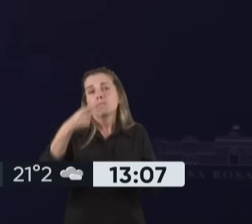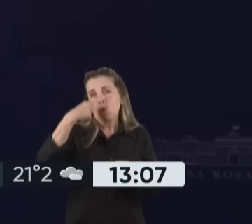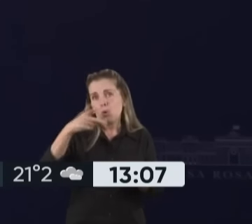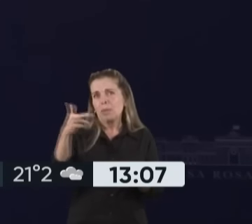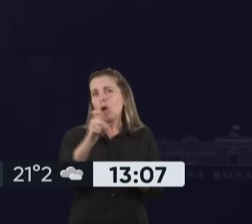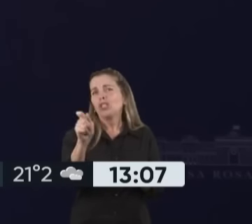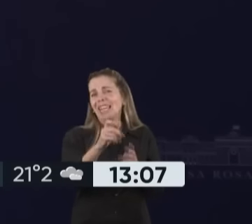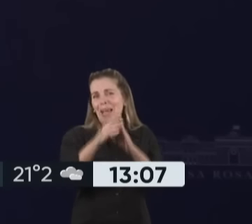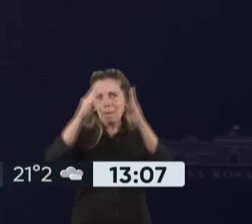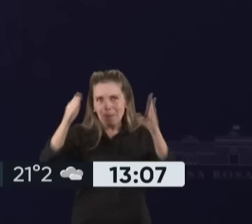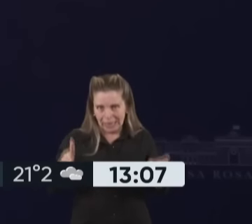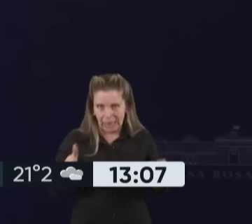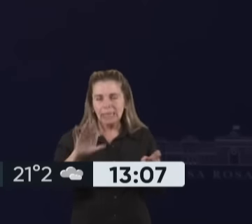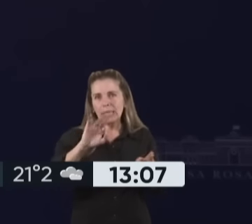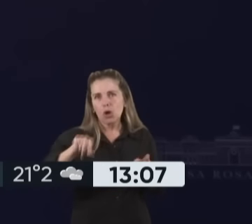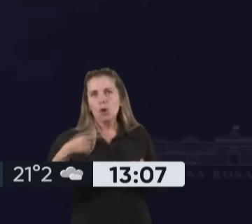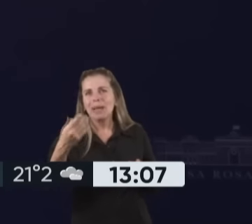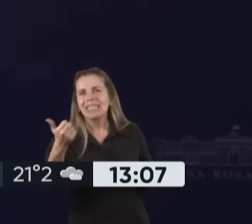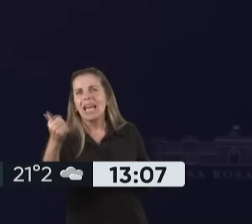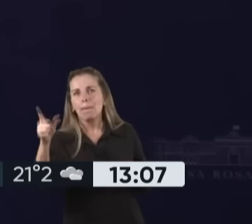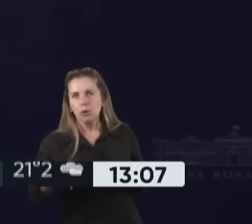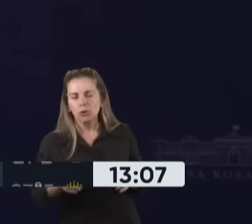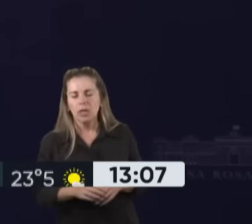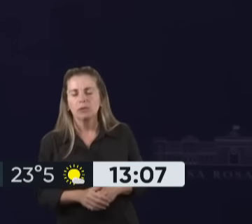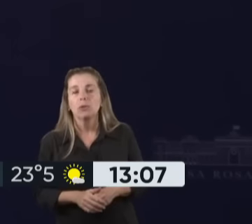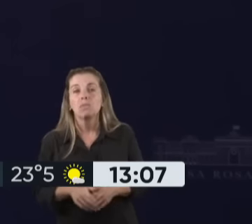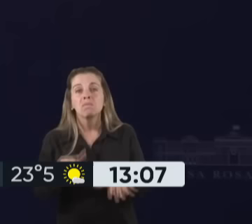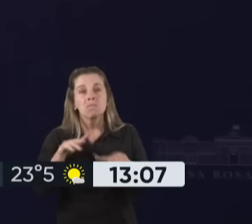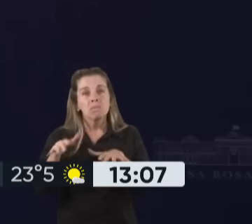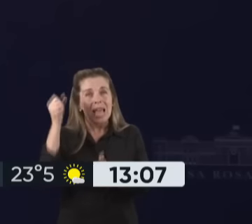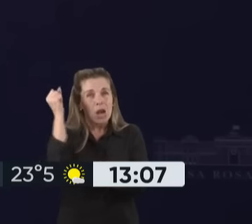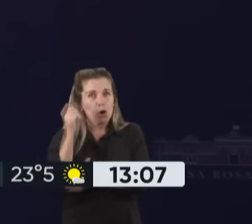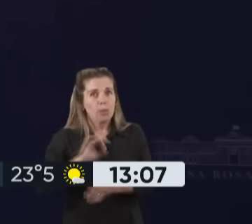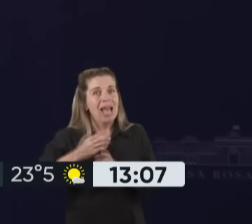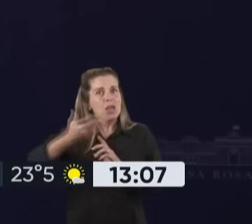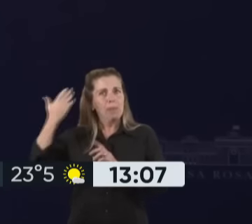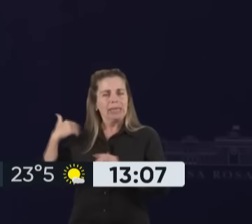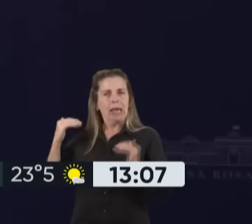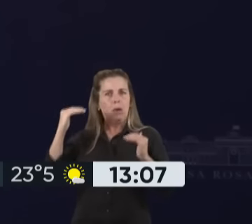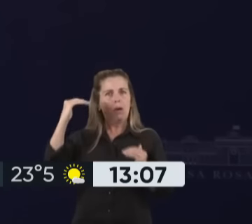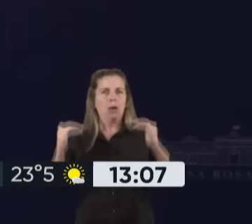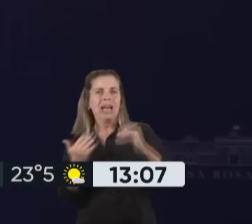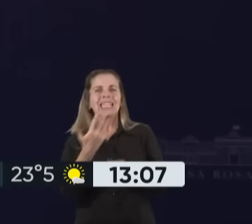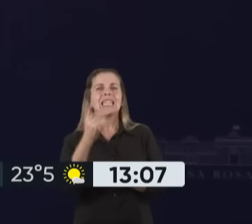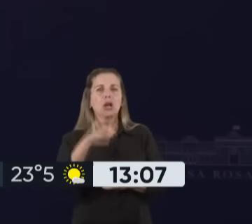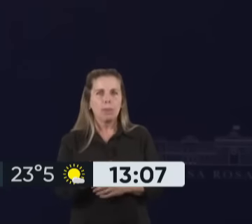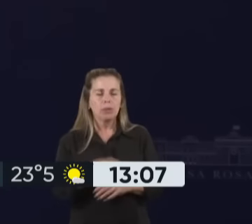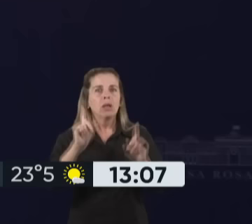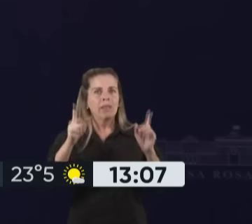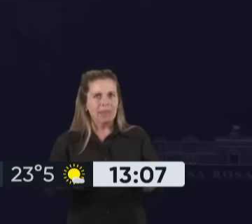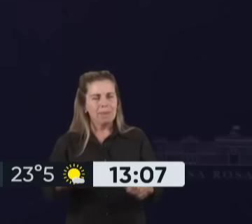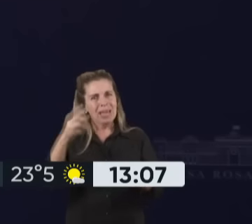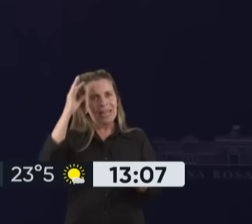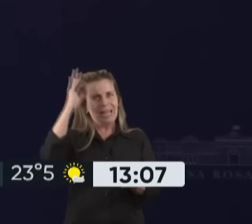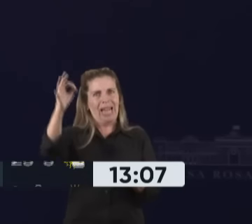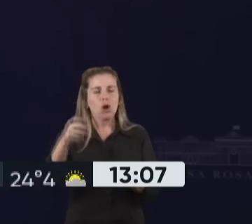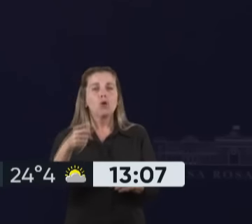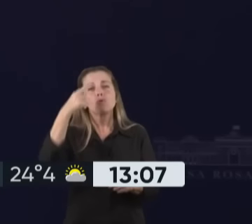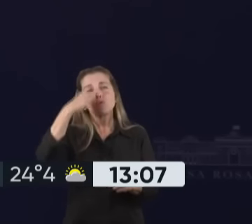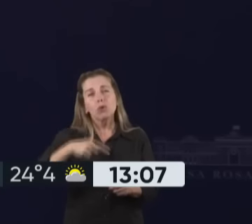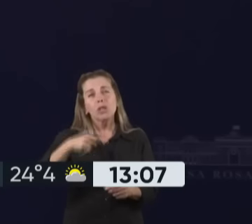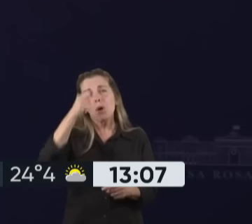interanual, la actividad económica creció un 5%. Tuvimos récord turístico durante el último fin de semana